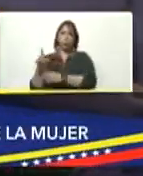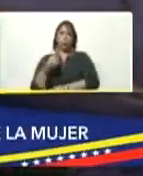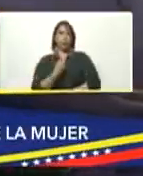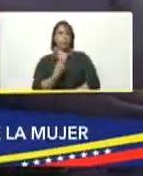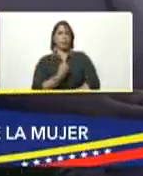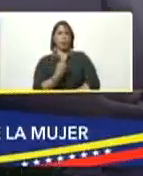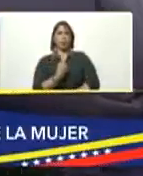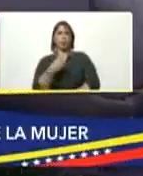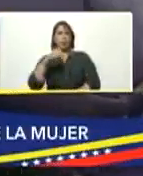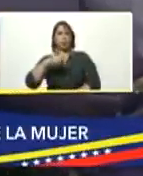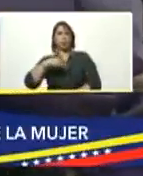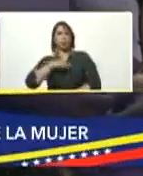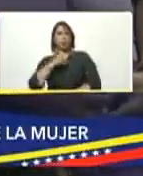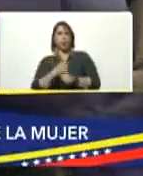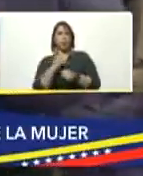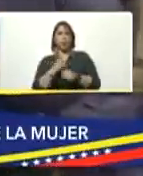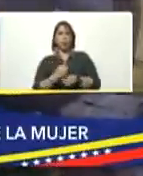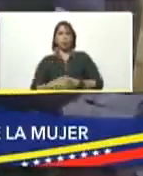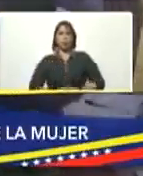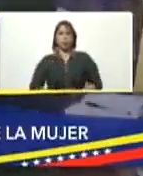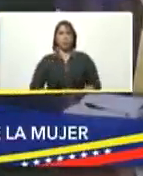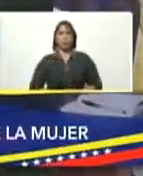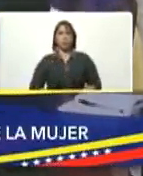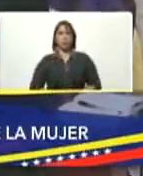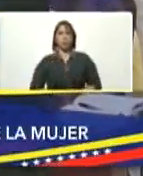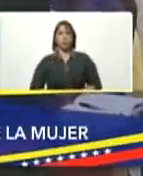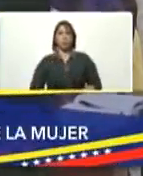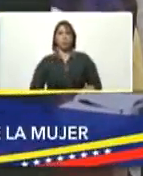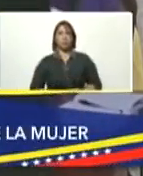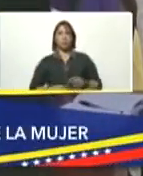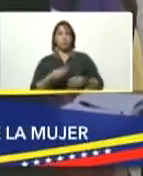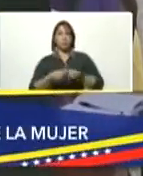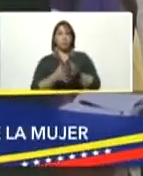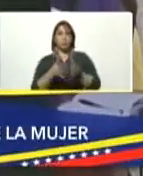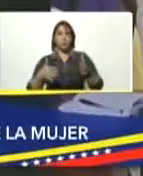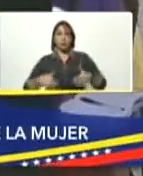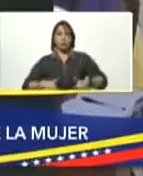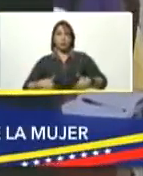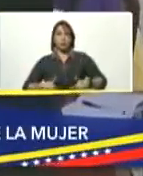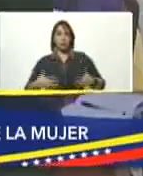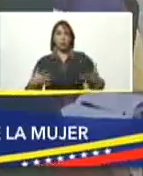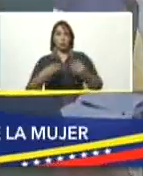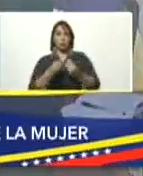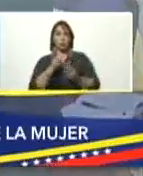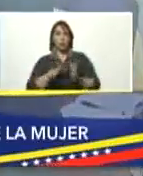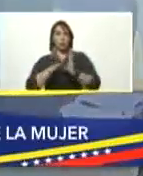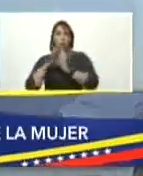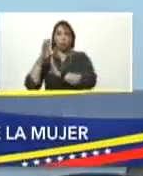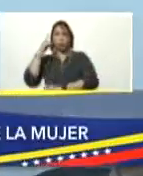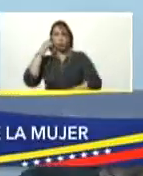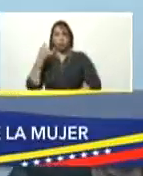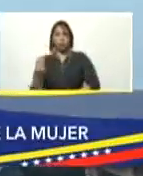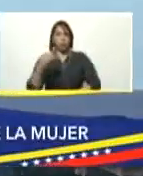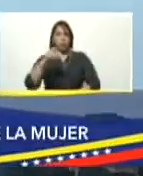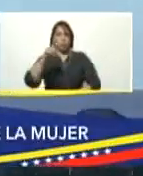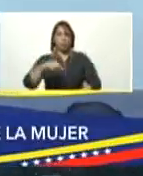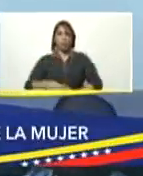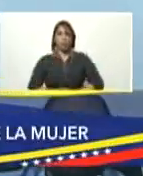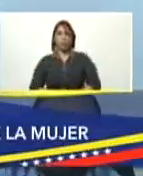individualista. Desde aquí estamos trabajando para realizar ese gran esfuerzo con el emprendimiento, pero además el